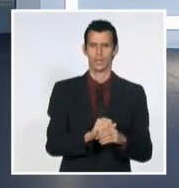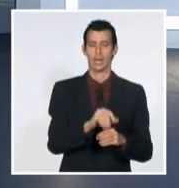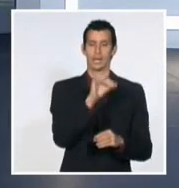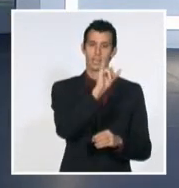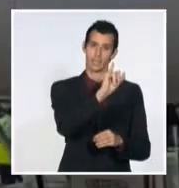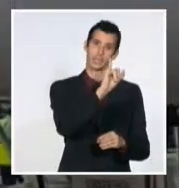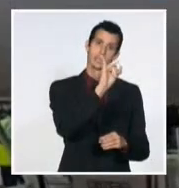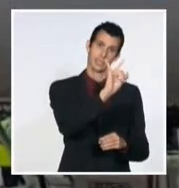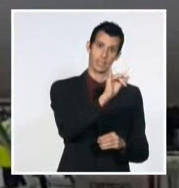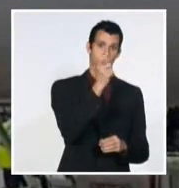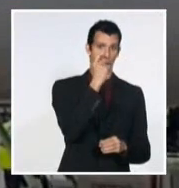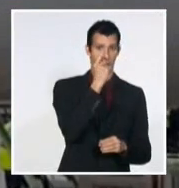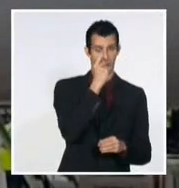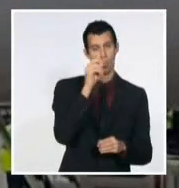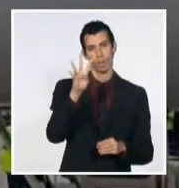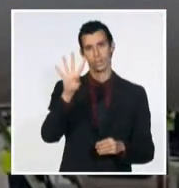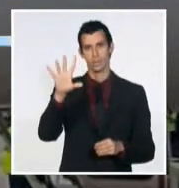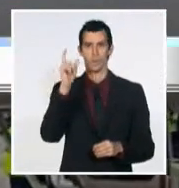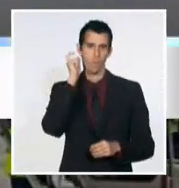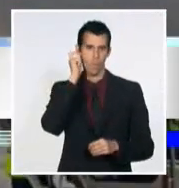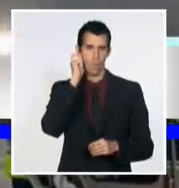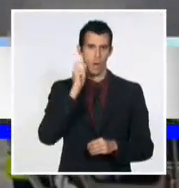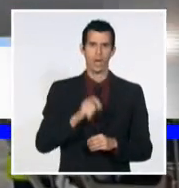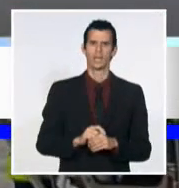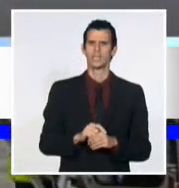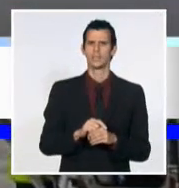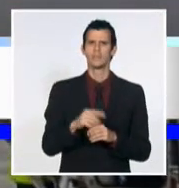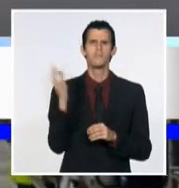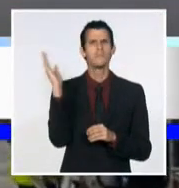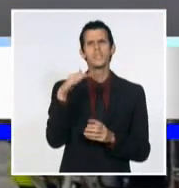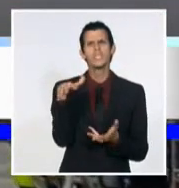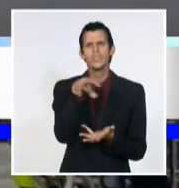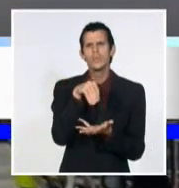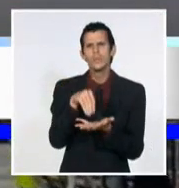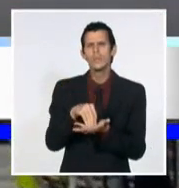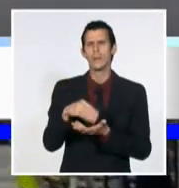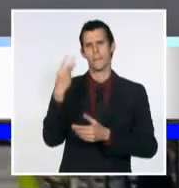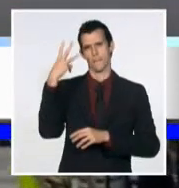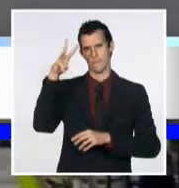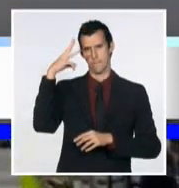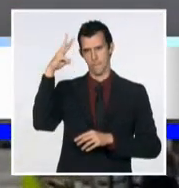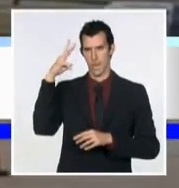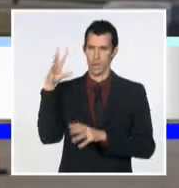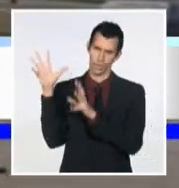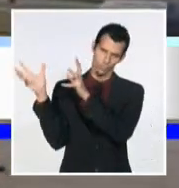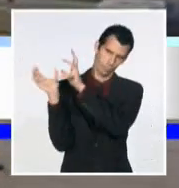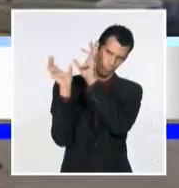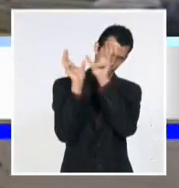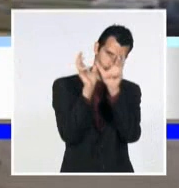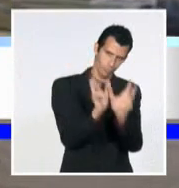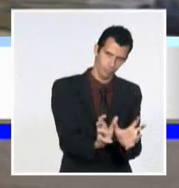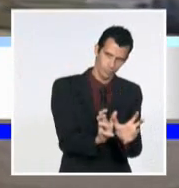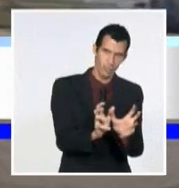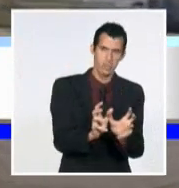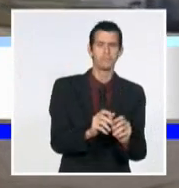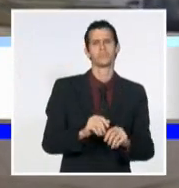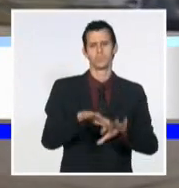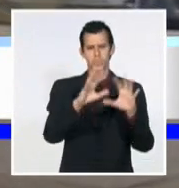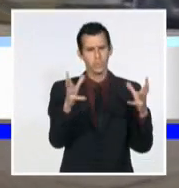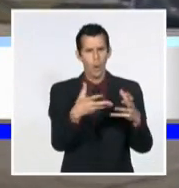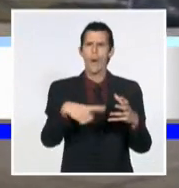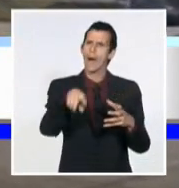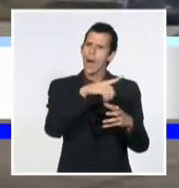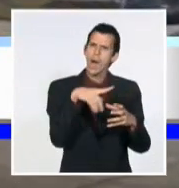mujeres retornados a Cuba desde México. Todos salieron legalmente del país, luego se involucraron en